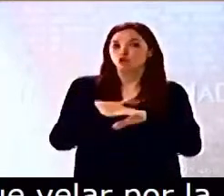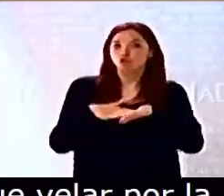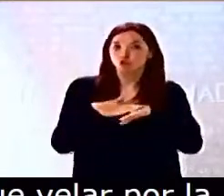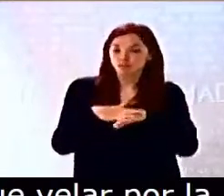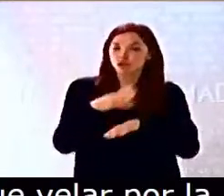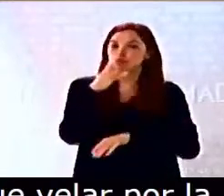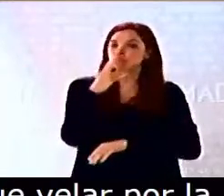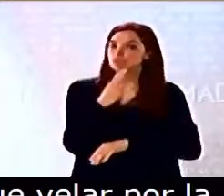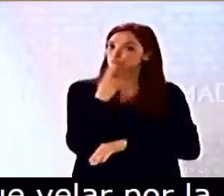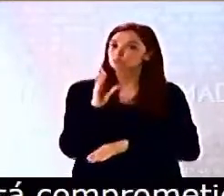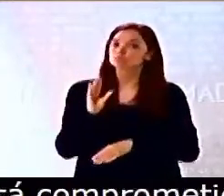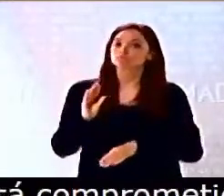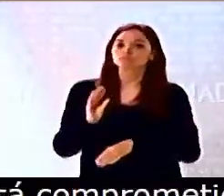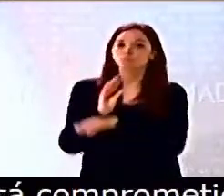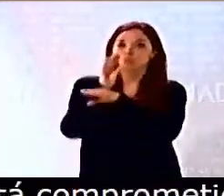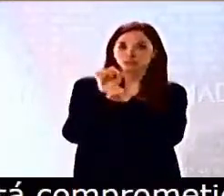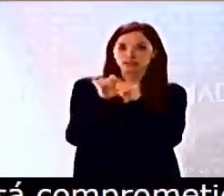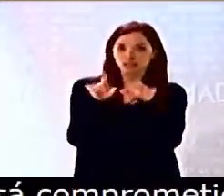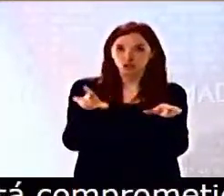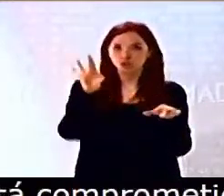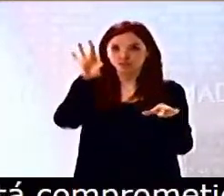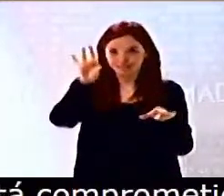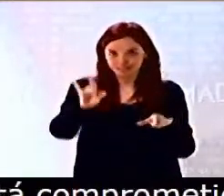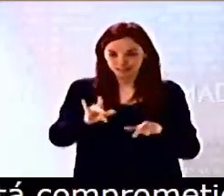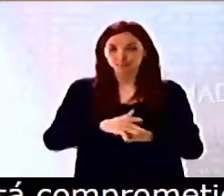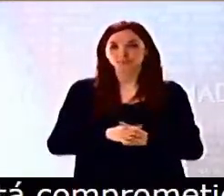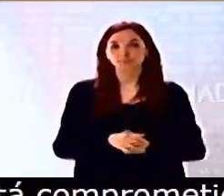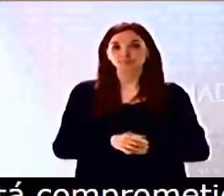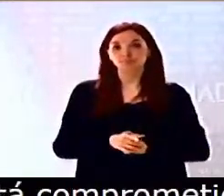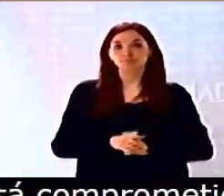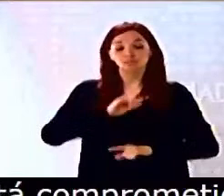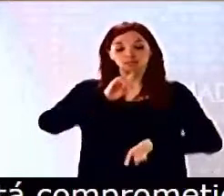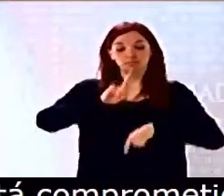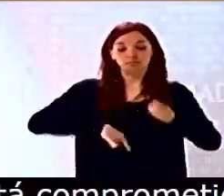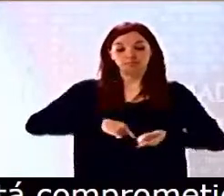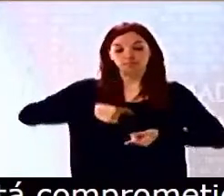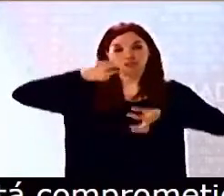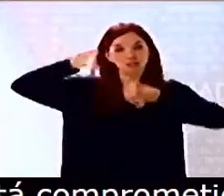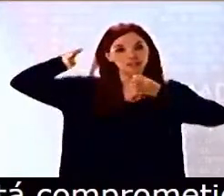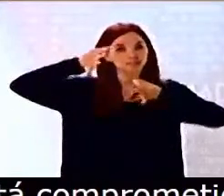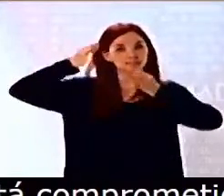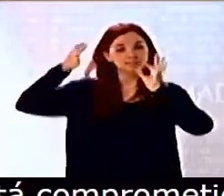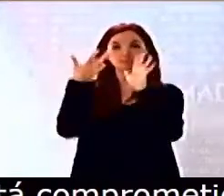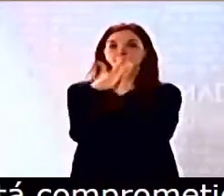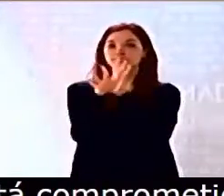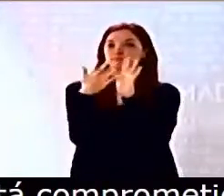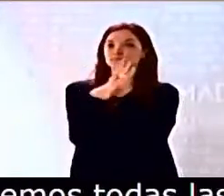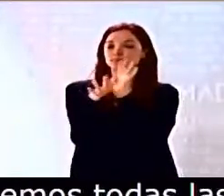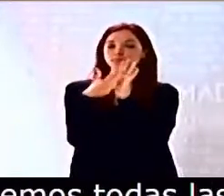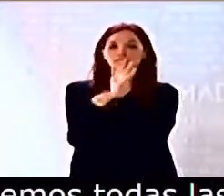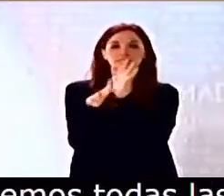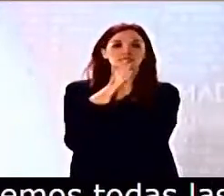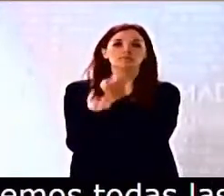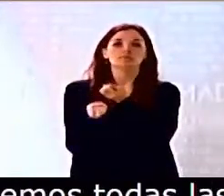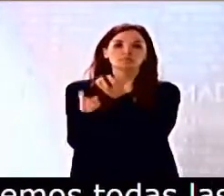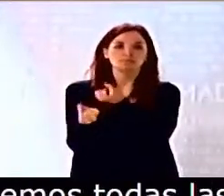sector, sí, daremos todos los datos y daremos todas las explicaciones por las decisiones